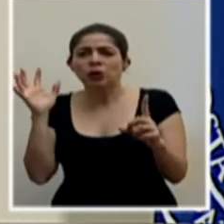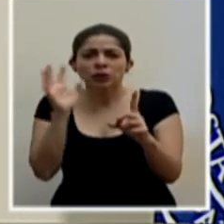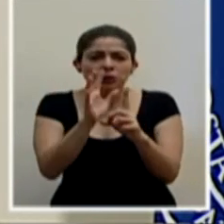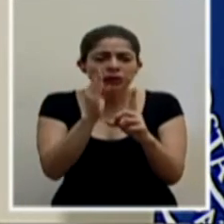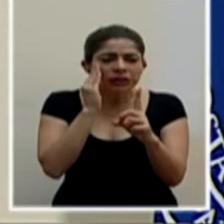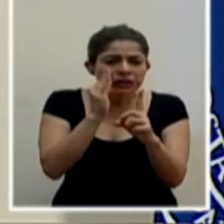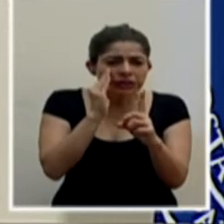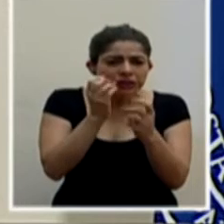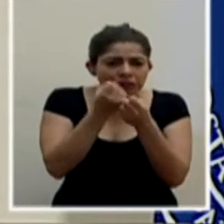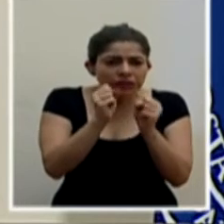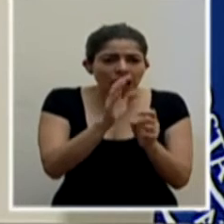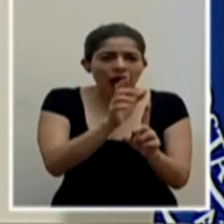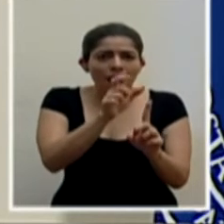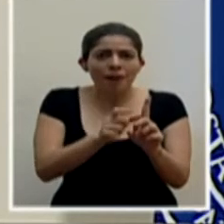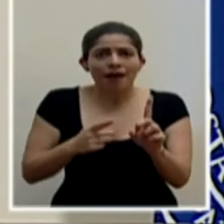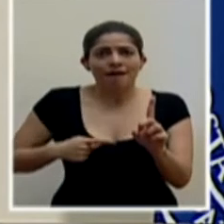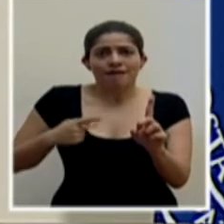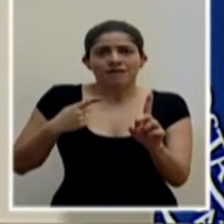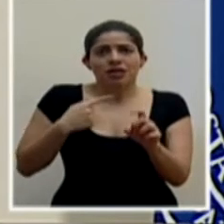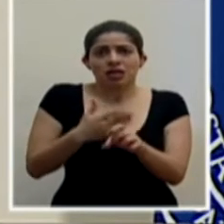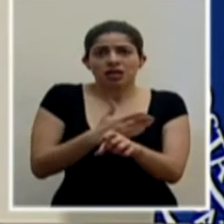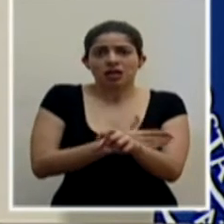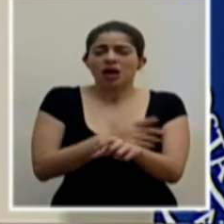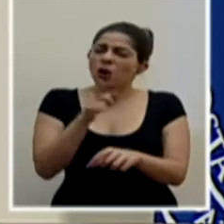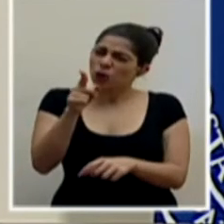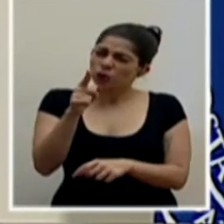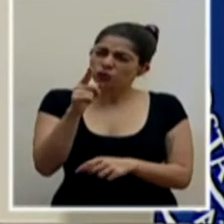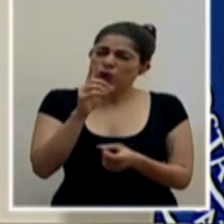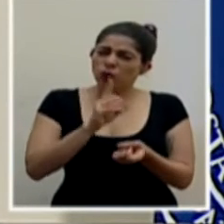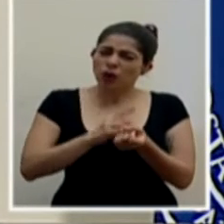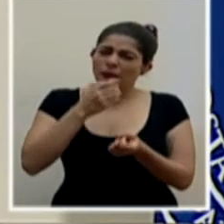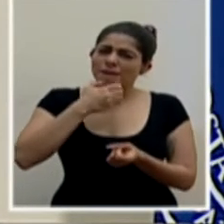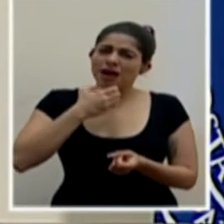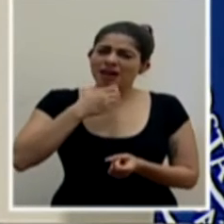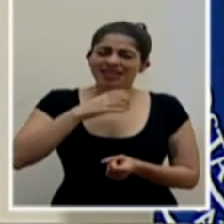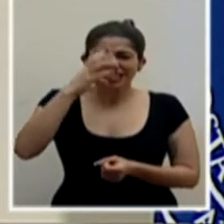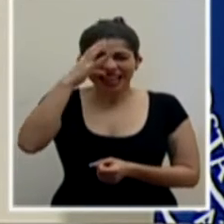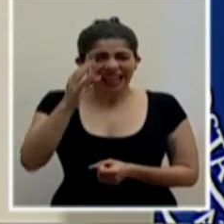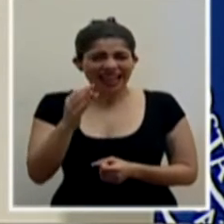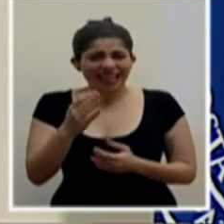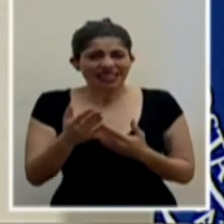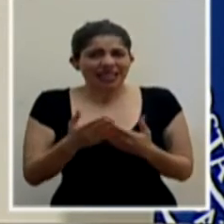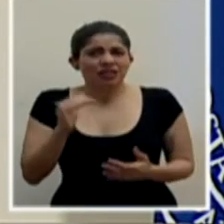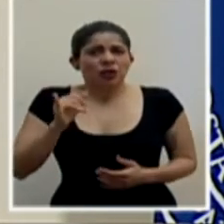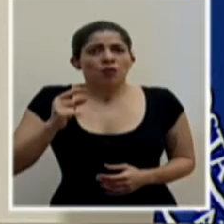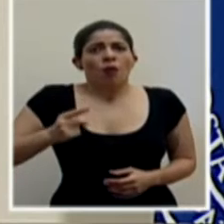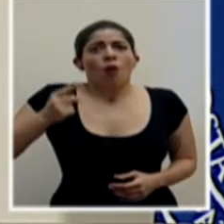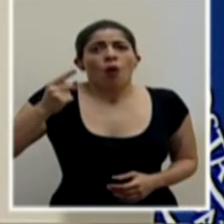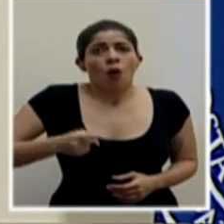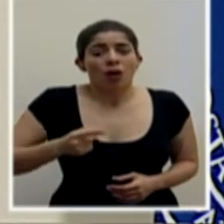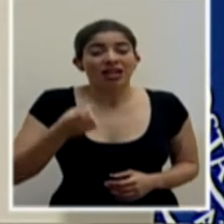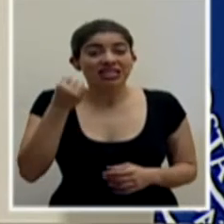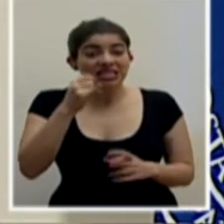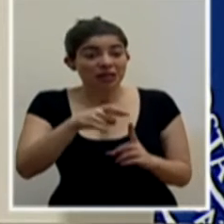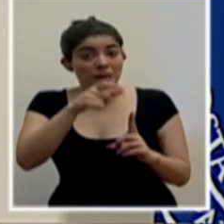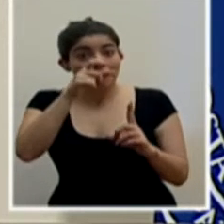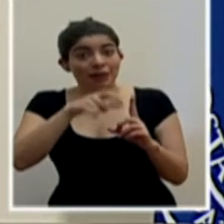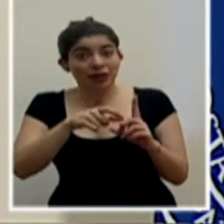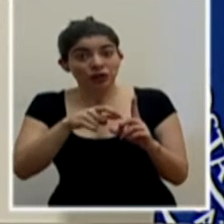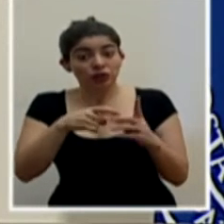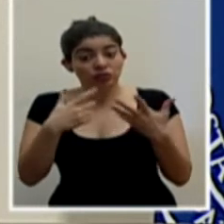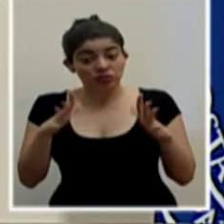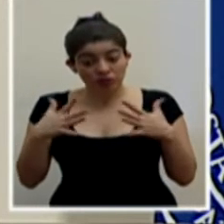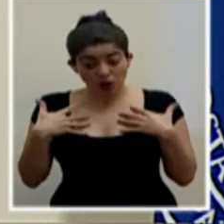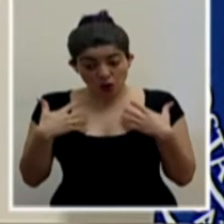tratar de salvarle la vida y recuperarlo, ¿no cree usted, doctor Macaya, que es casi que obligatorio que aquellas personas que se curan